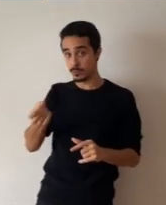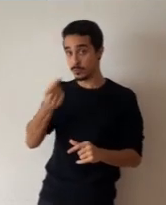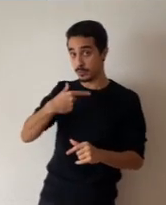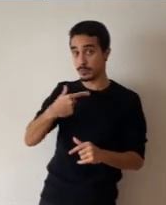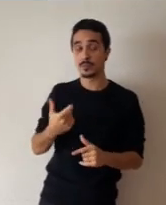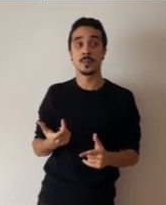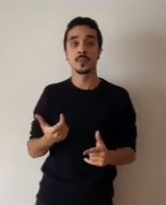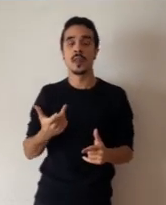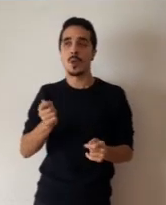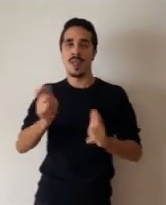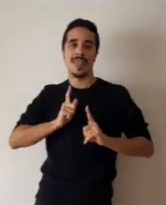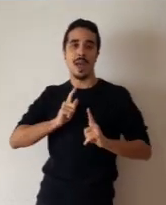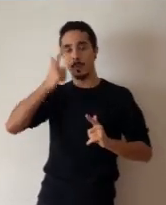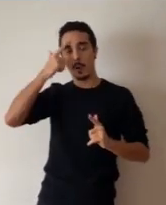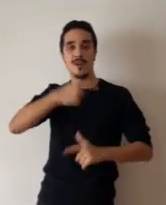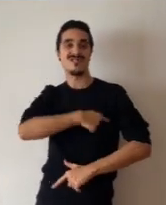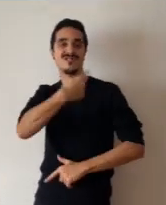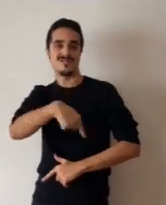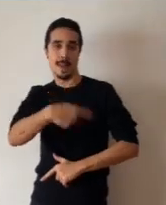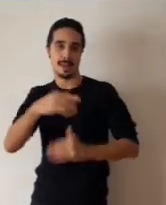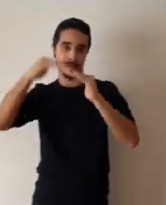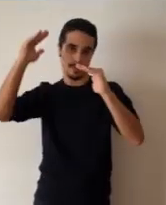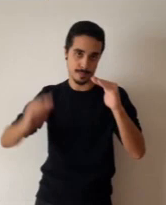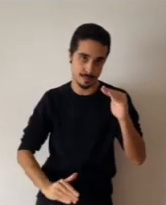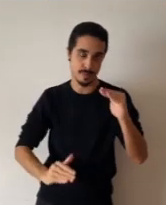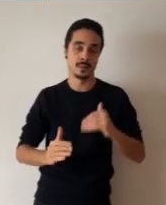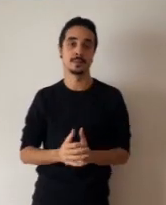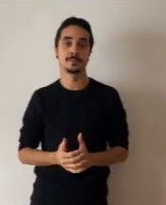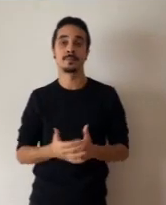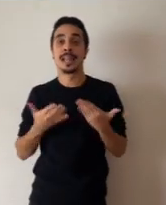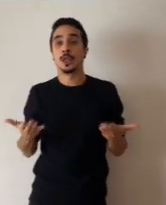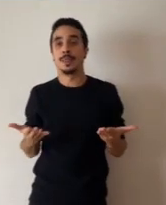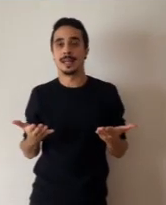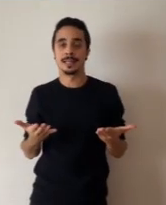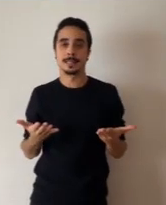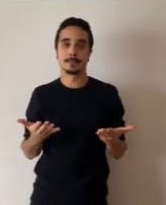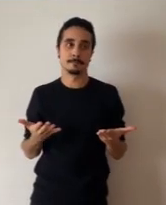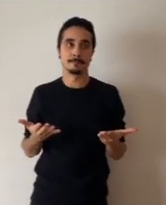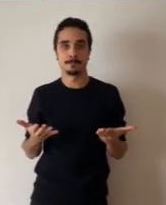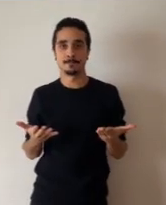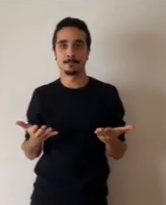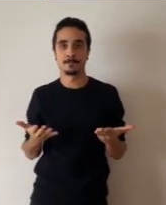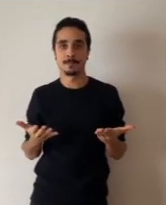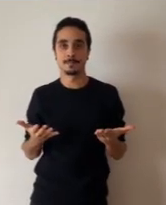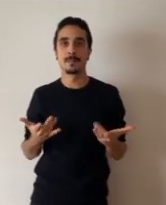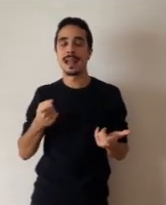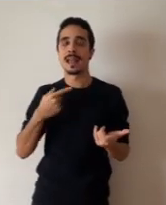que puede hacer, el paracetamol se utiliza muchas veces para disminuir la fiebre, ¿no?